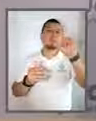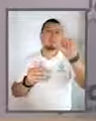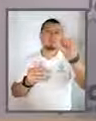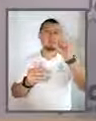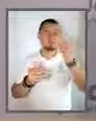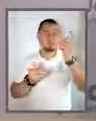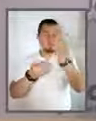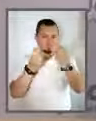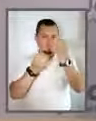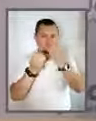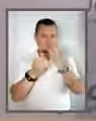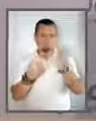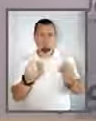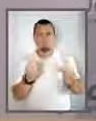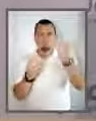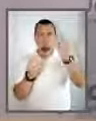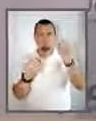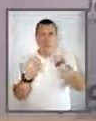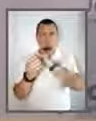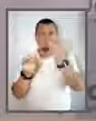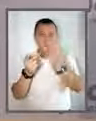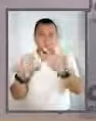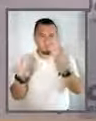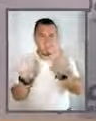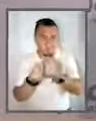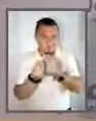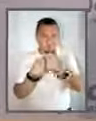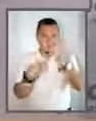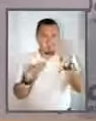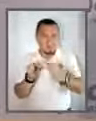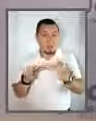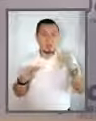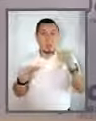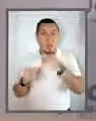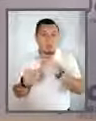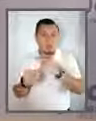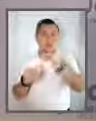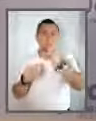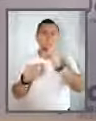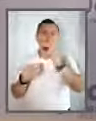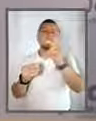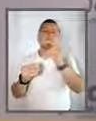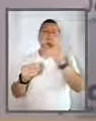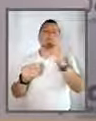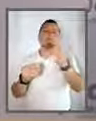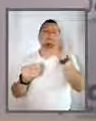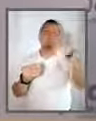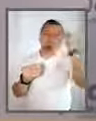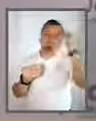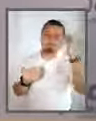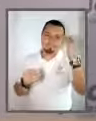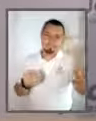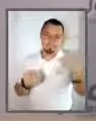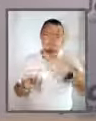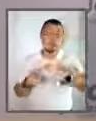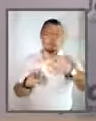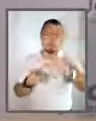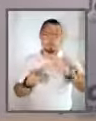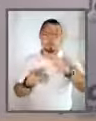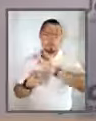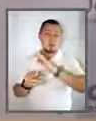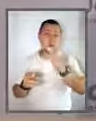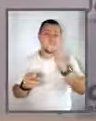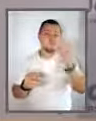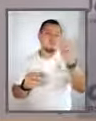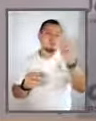obtiene el resultado también en un momento más rápido que una PCR normal, que podemos tardar